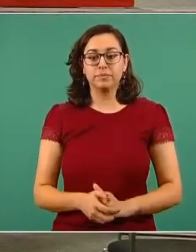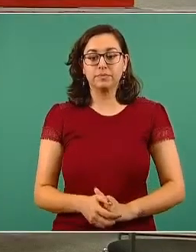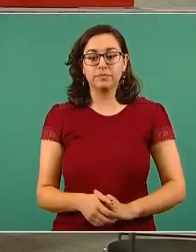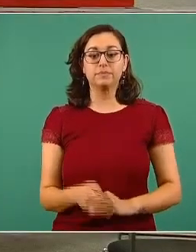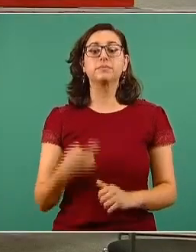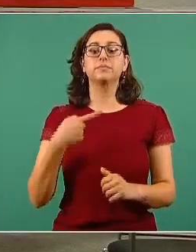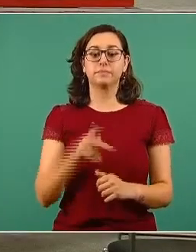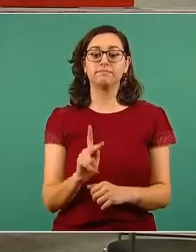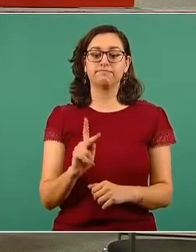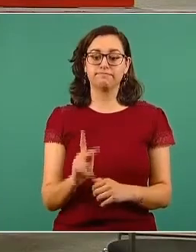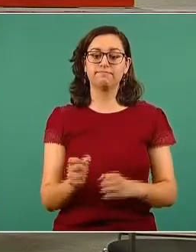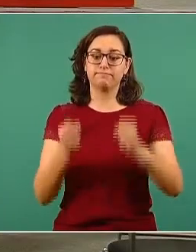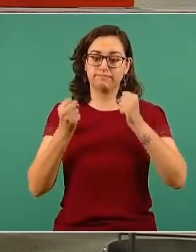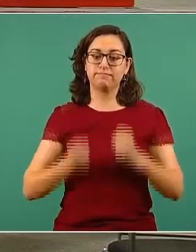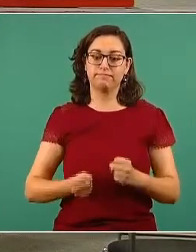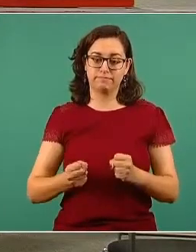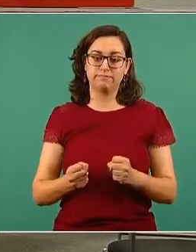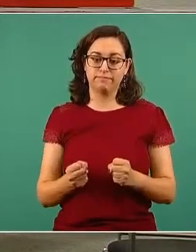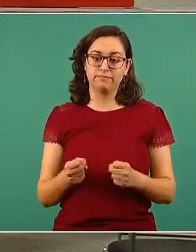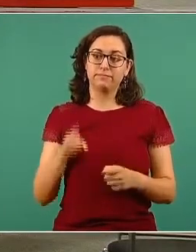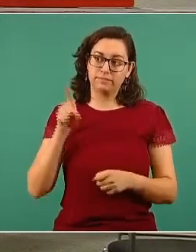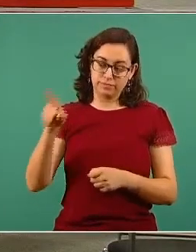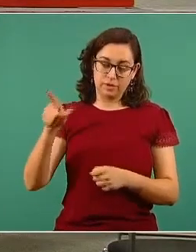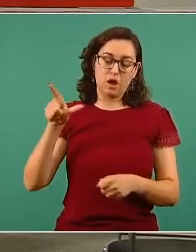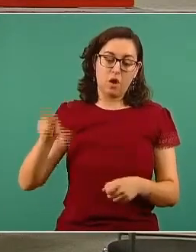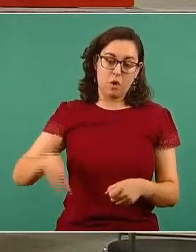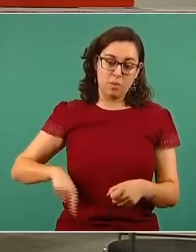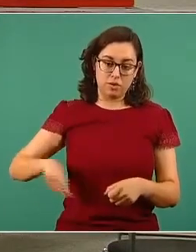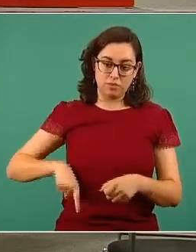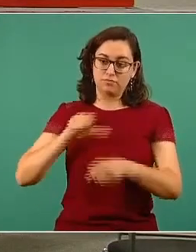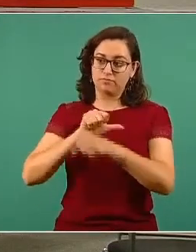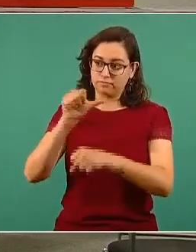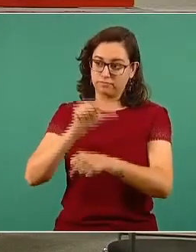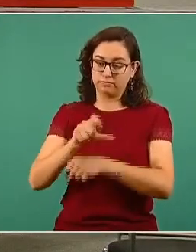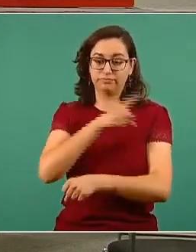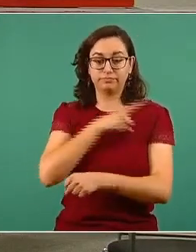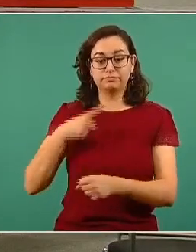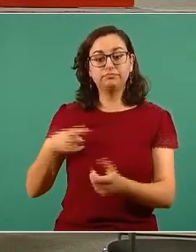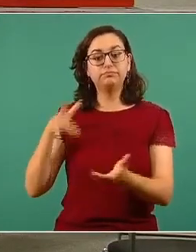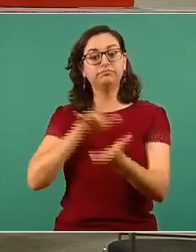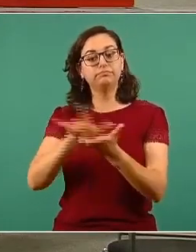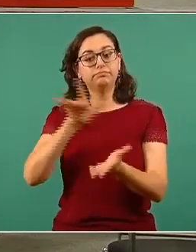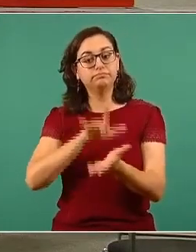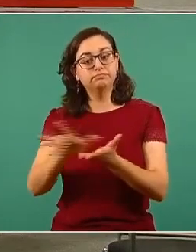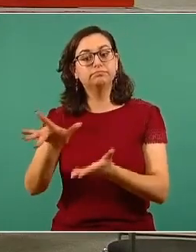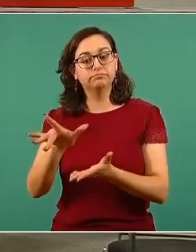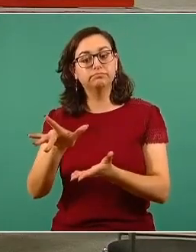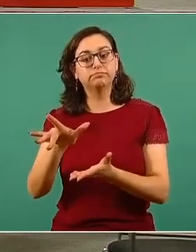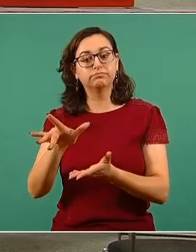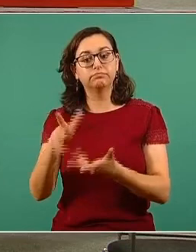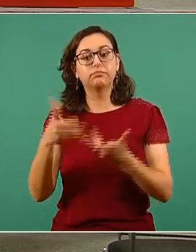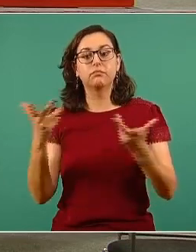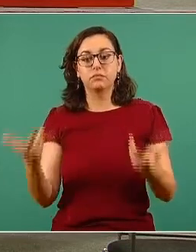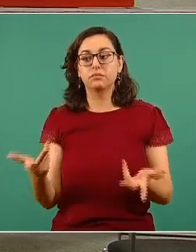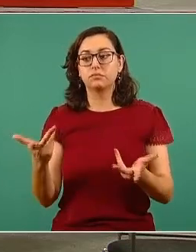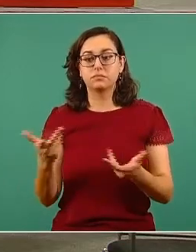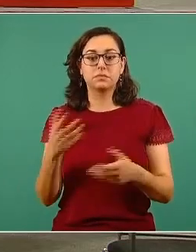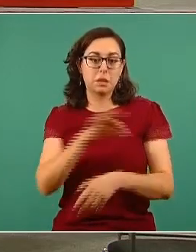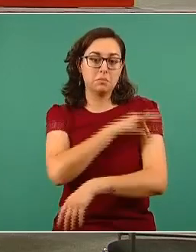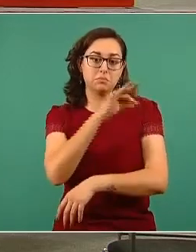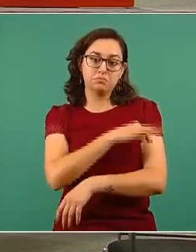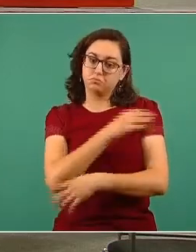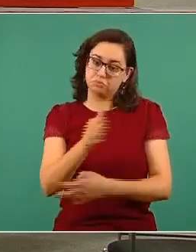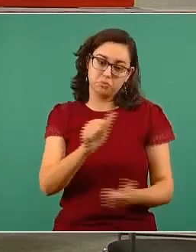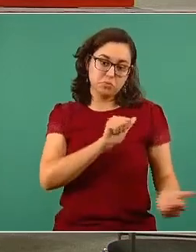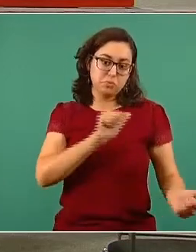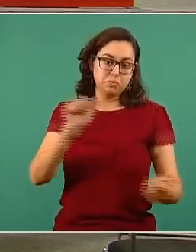va a requerir el apoyo al gobierno de Argentina y veremos si se le puede ayudar anticipando algunas